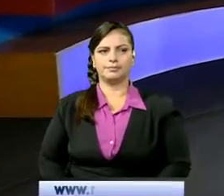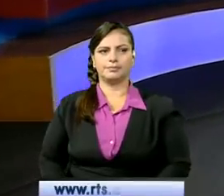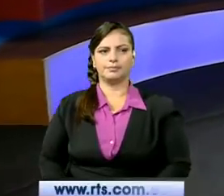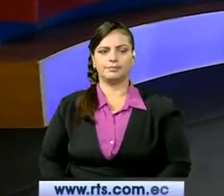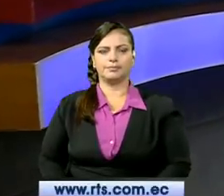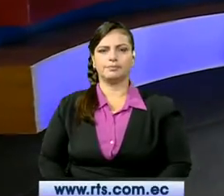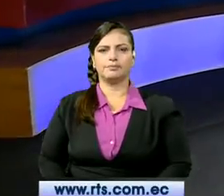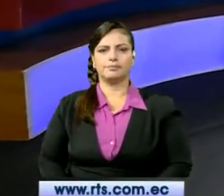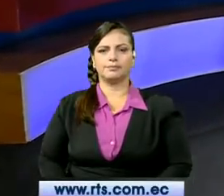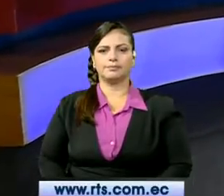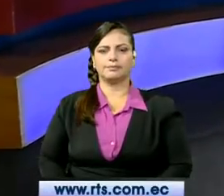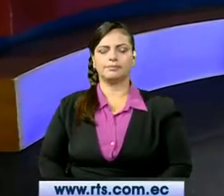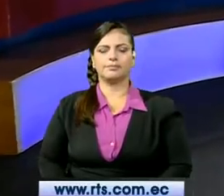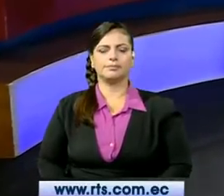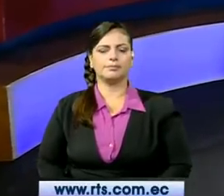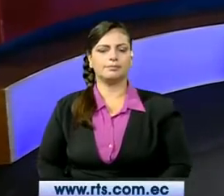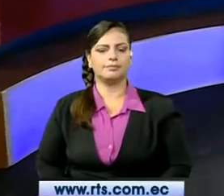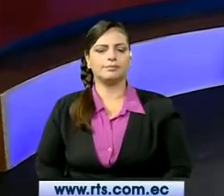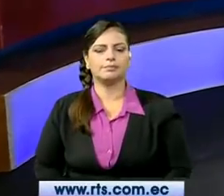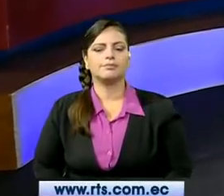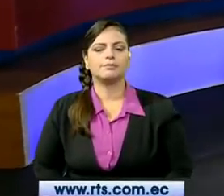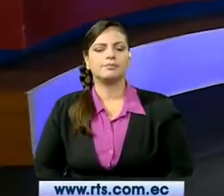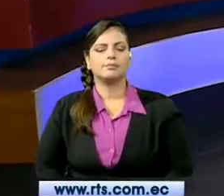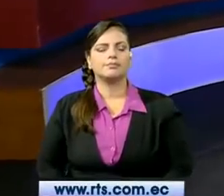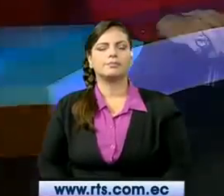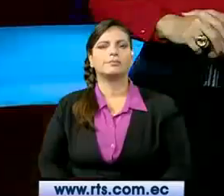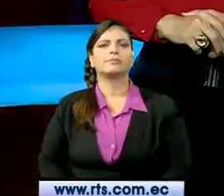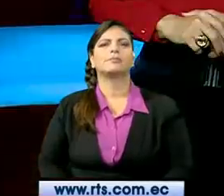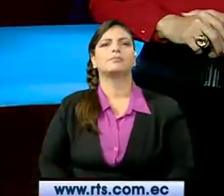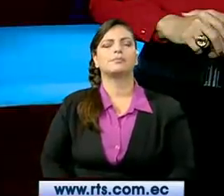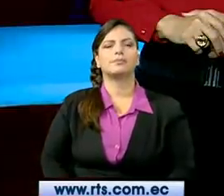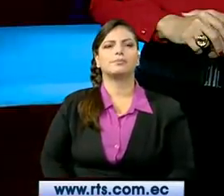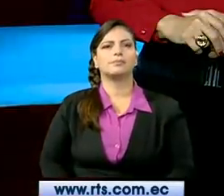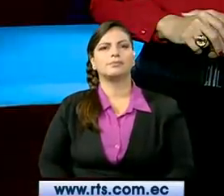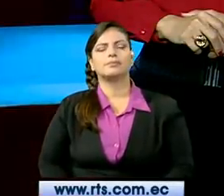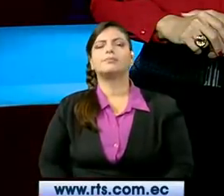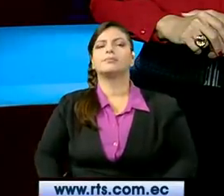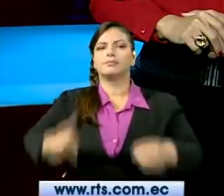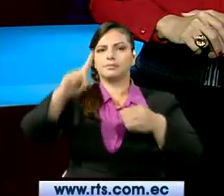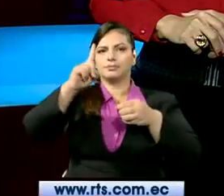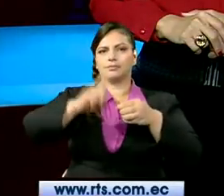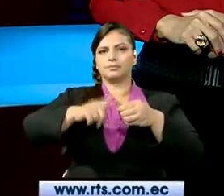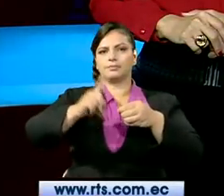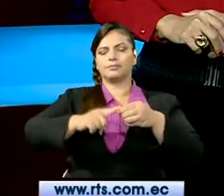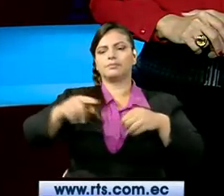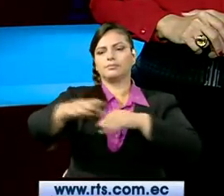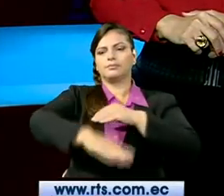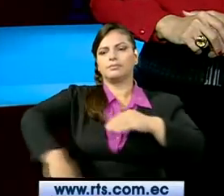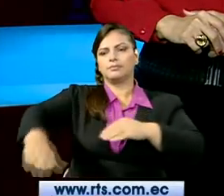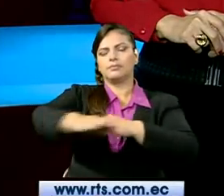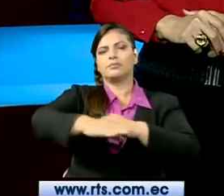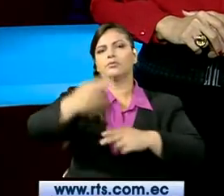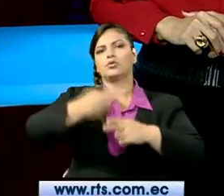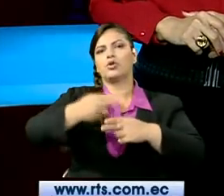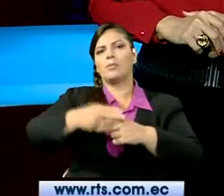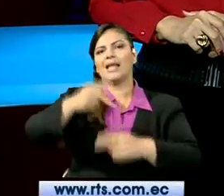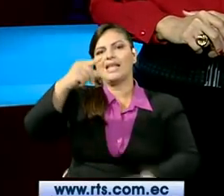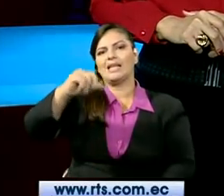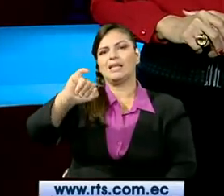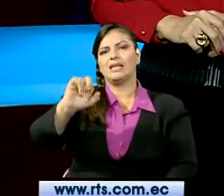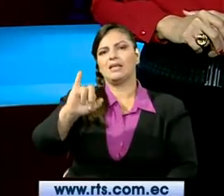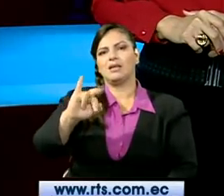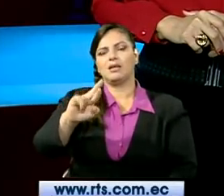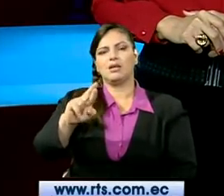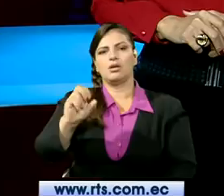Hallan el cuerpo de una joven universitaria al filo de una quebrada en el barrio Girón de Chillo Gallo, al sur de Quito. Aparentemente